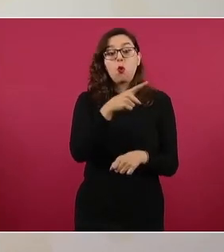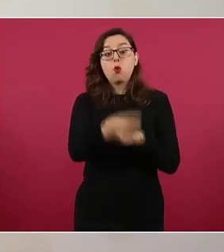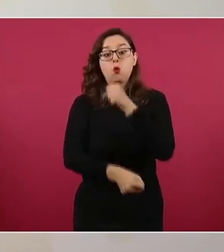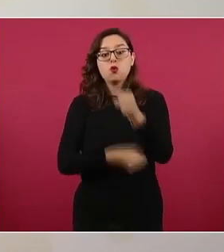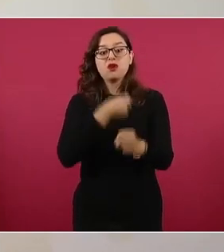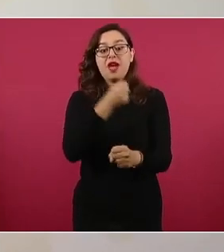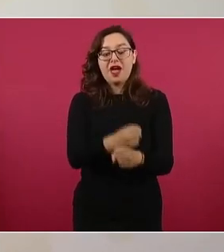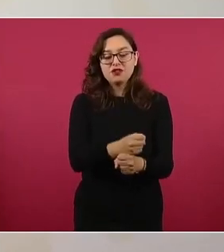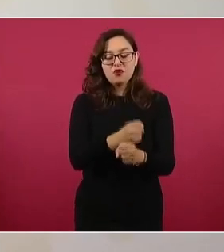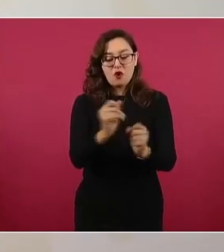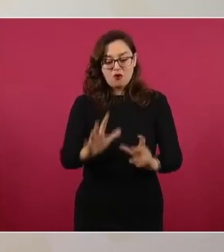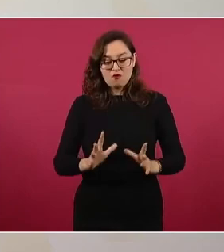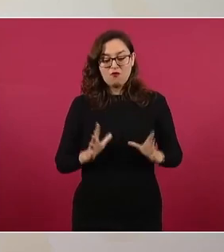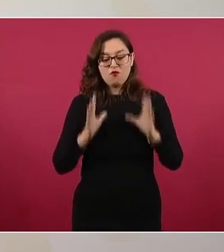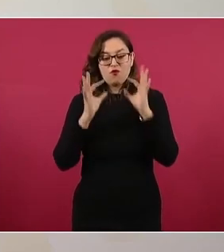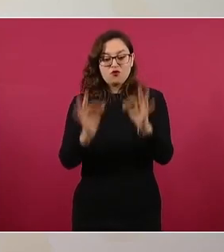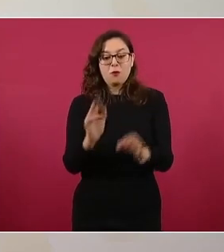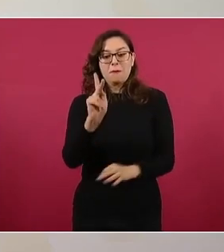de